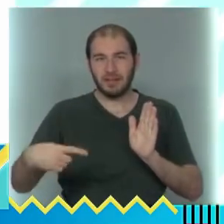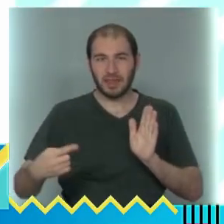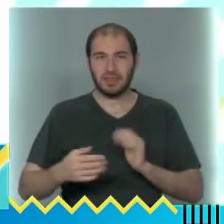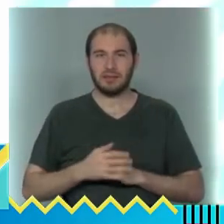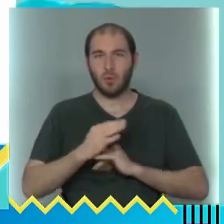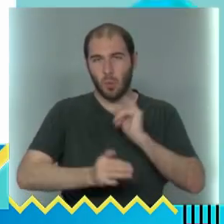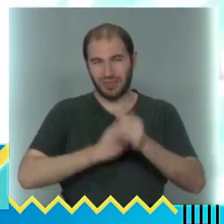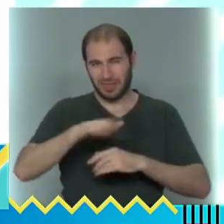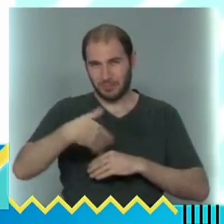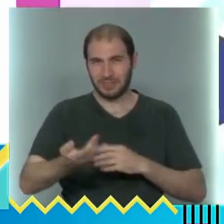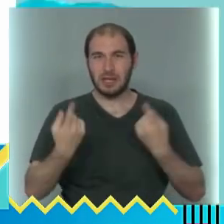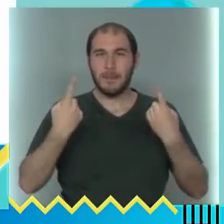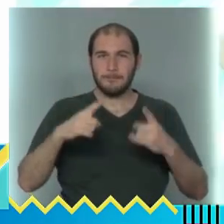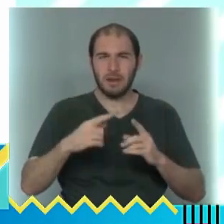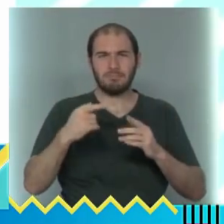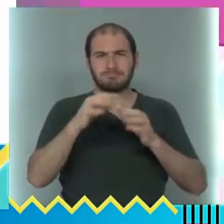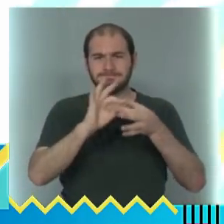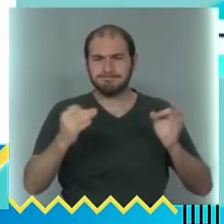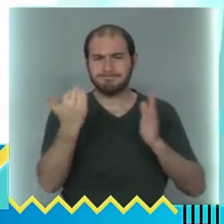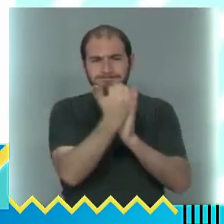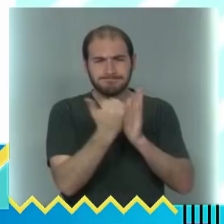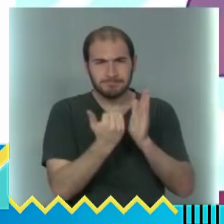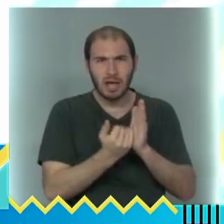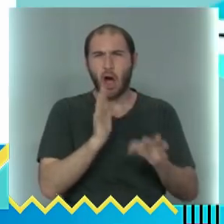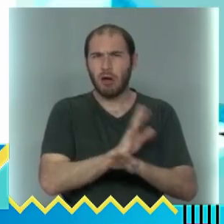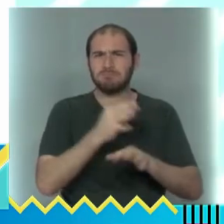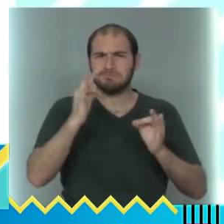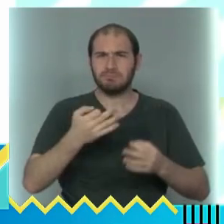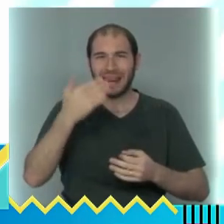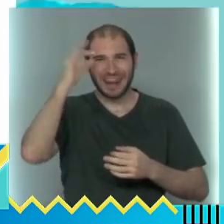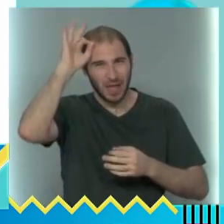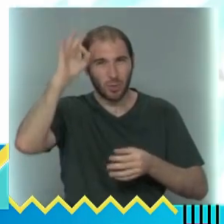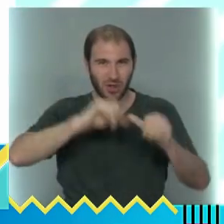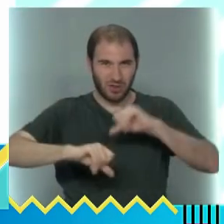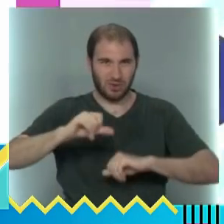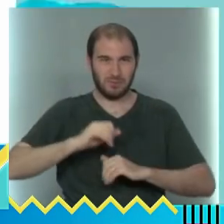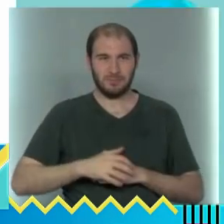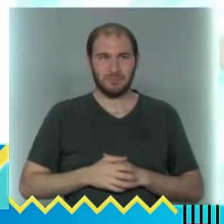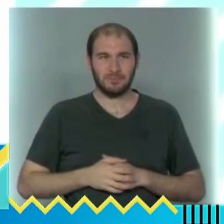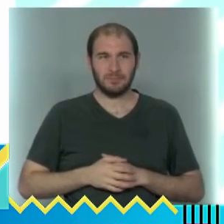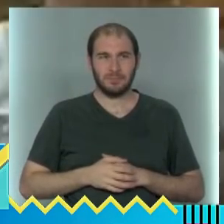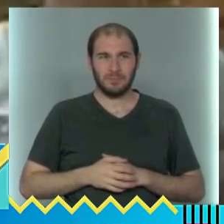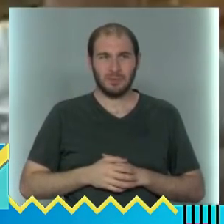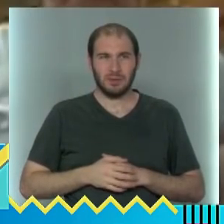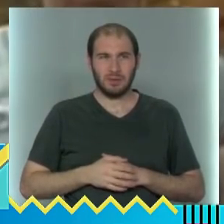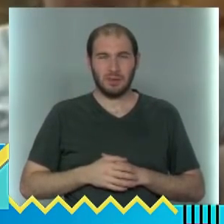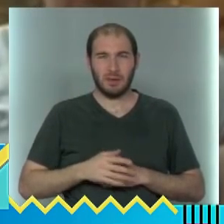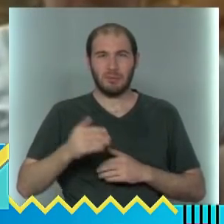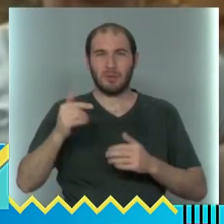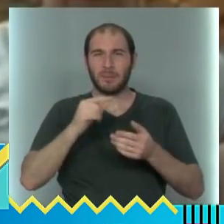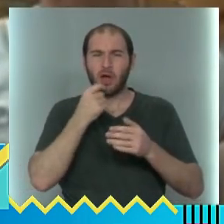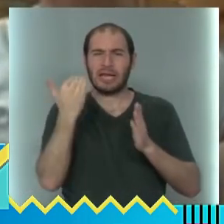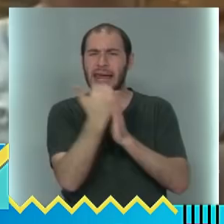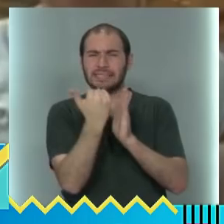ir hablando, pero tenemos que definir, como hacemos muchas veces en la neurología, un síndrome, digamos,